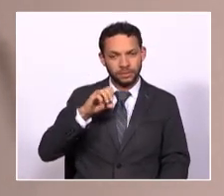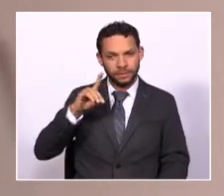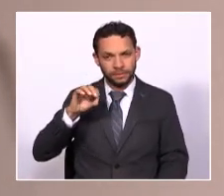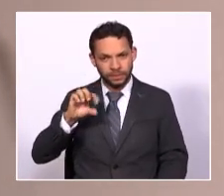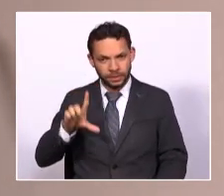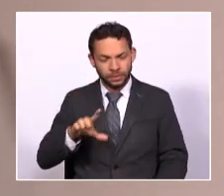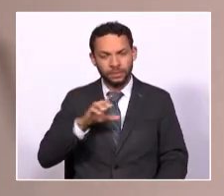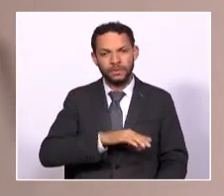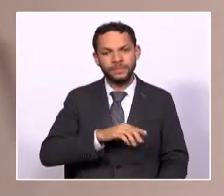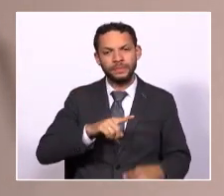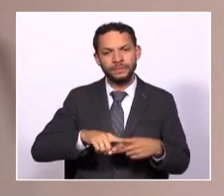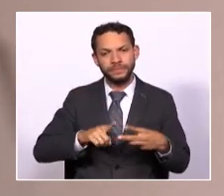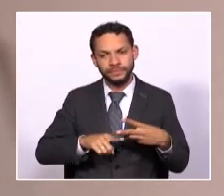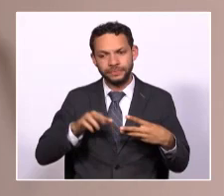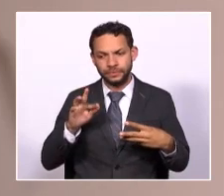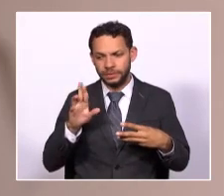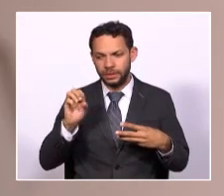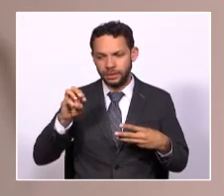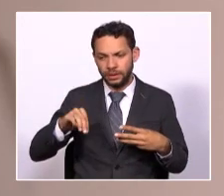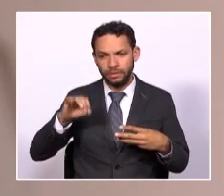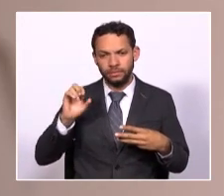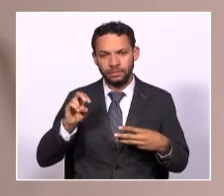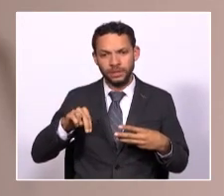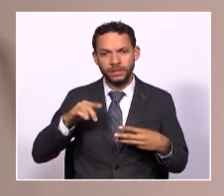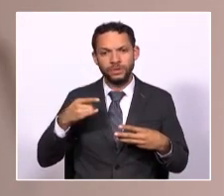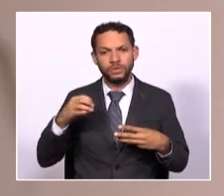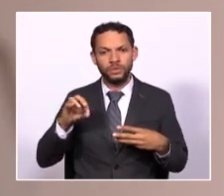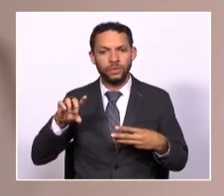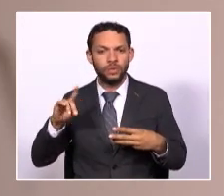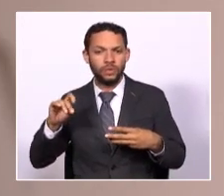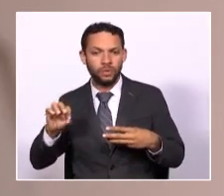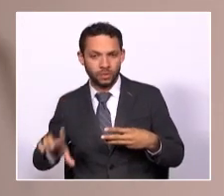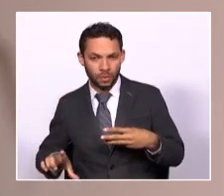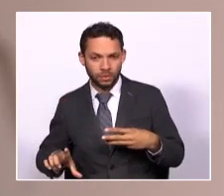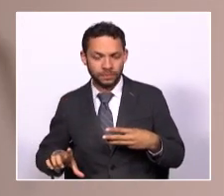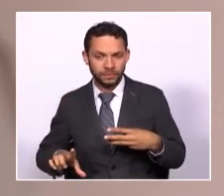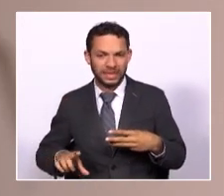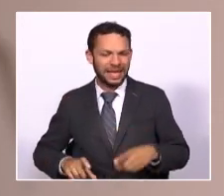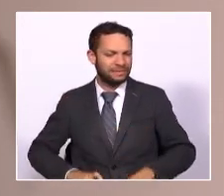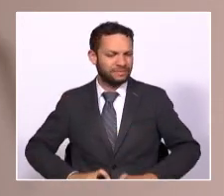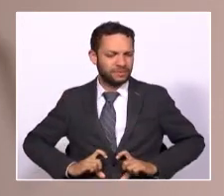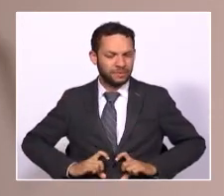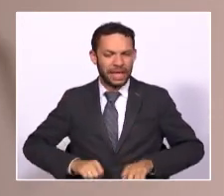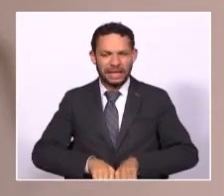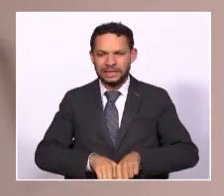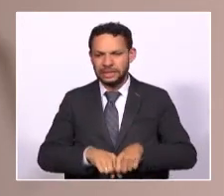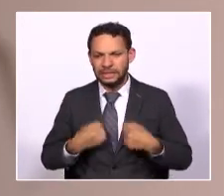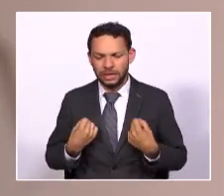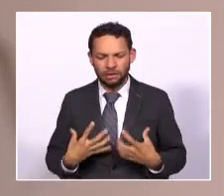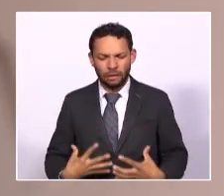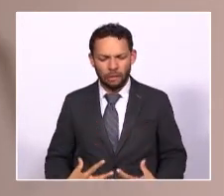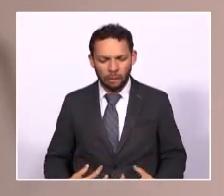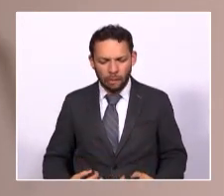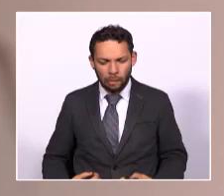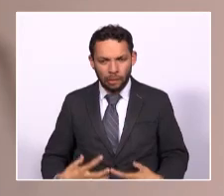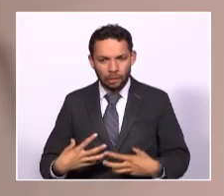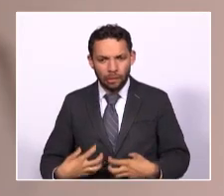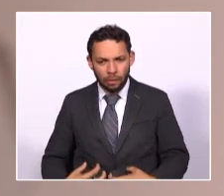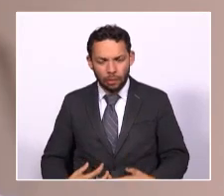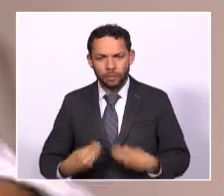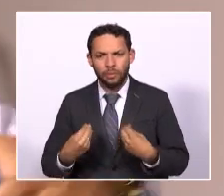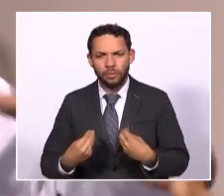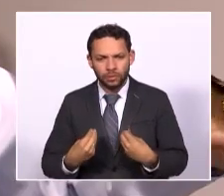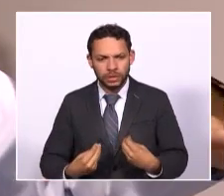prednisolona. Claro que quitan el dolor, pero los dejan sin riñones. La cantidad de personas que tenemos en